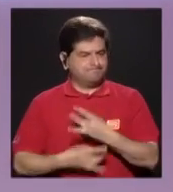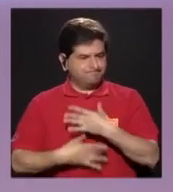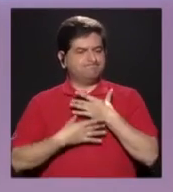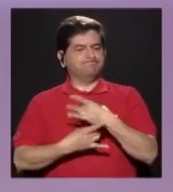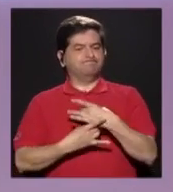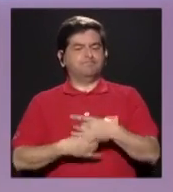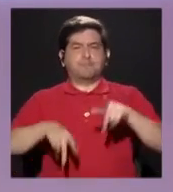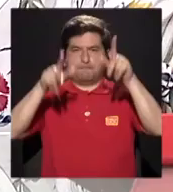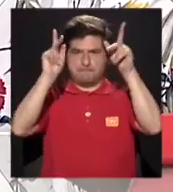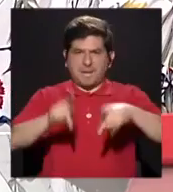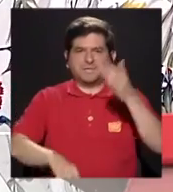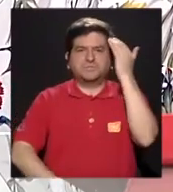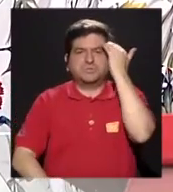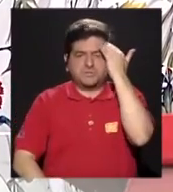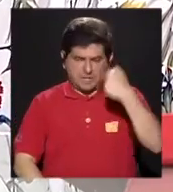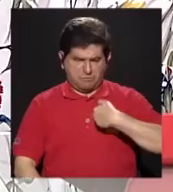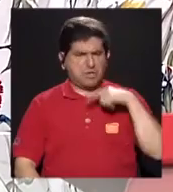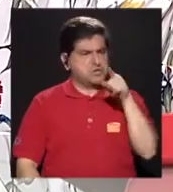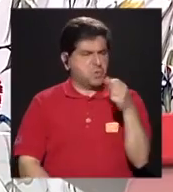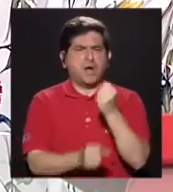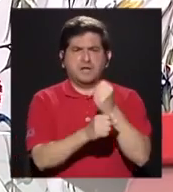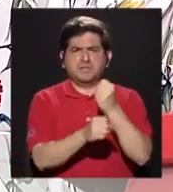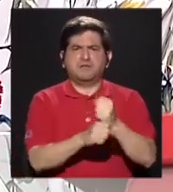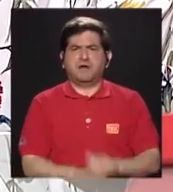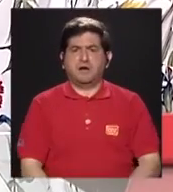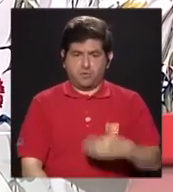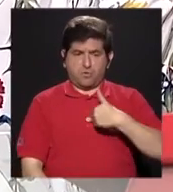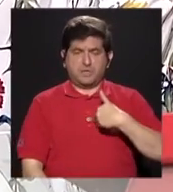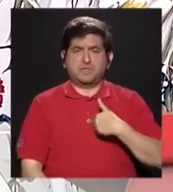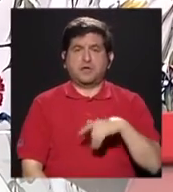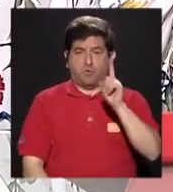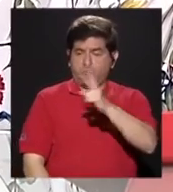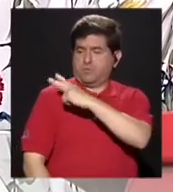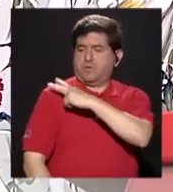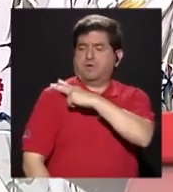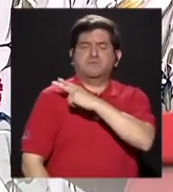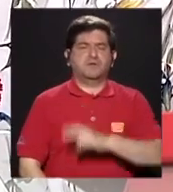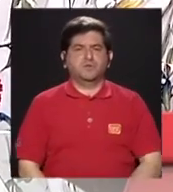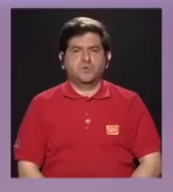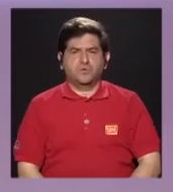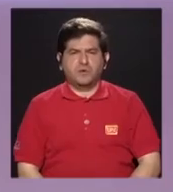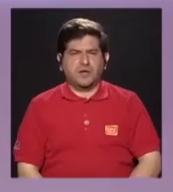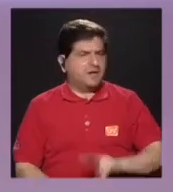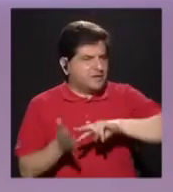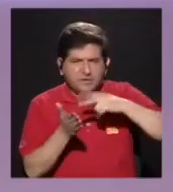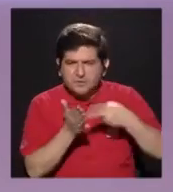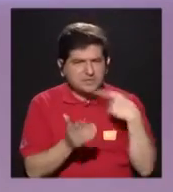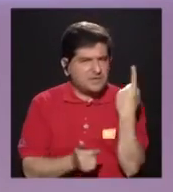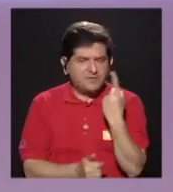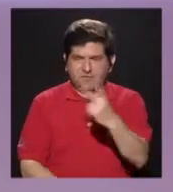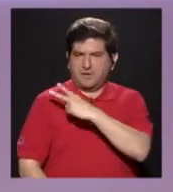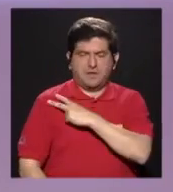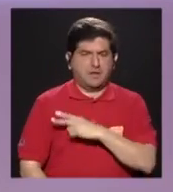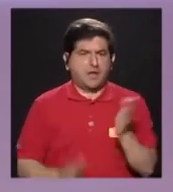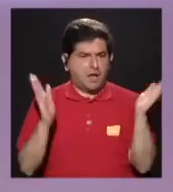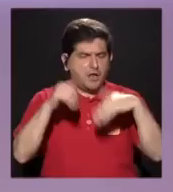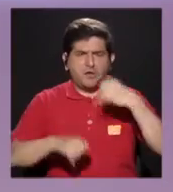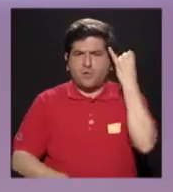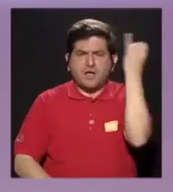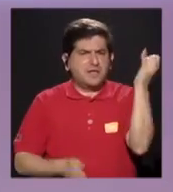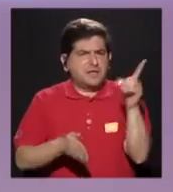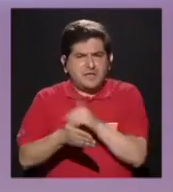cuando las personas saben que yo trabajo en el campo y tengo un puesto de jefatura y no por el puesto de factura en sí sino para que vean que no hay ningún prejuicio